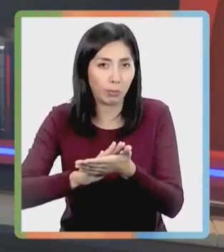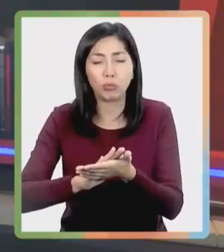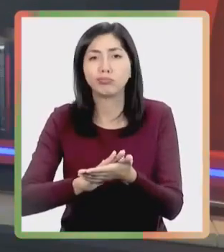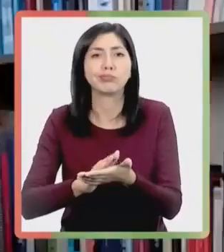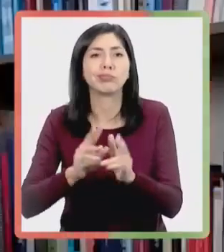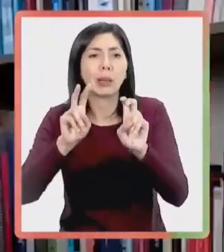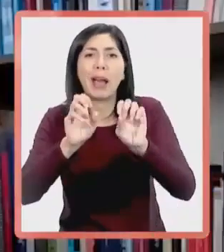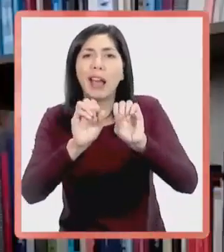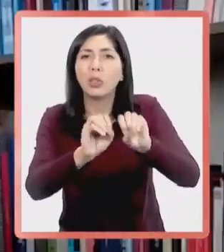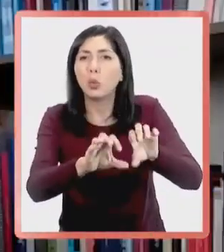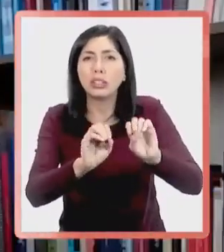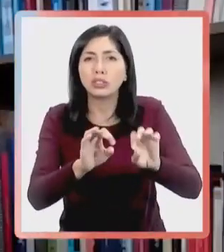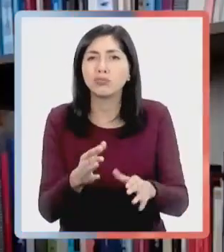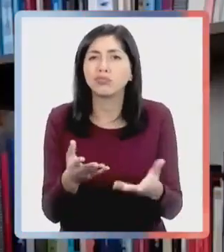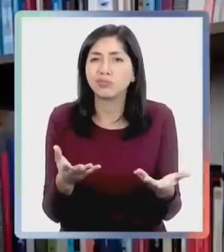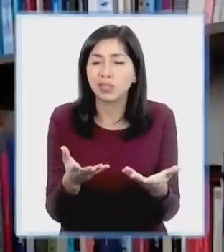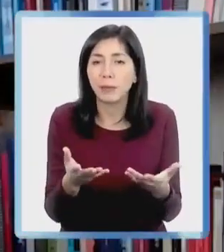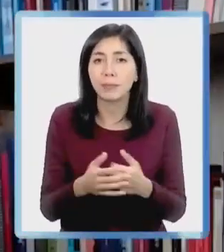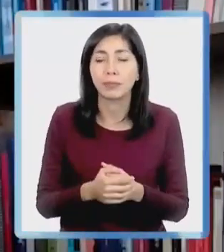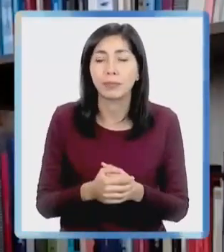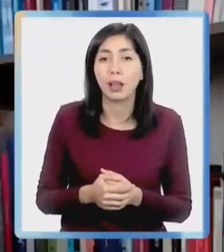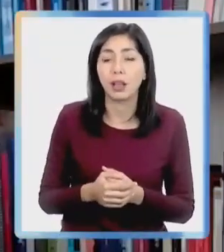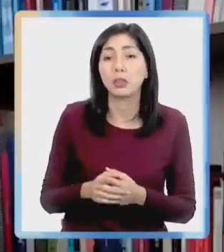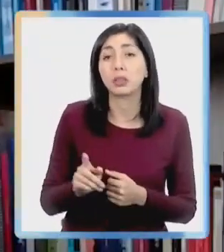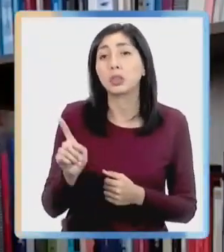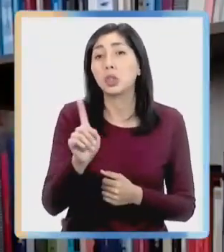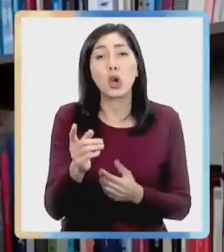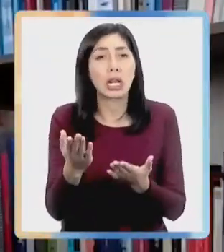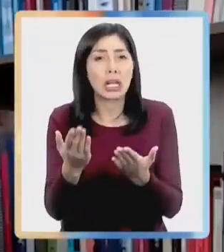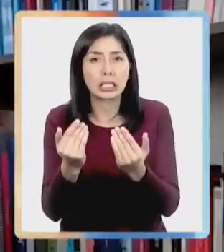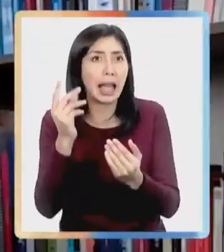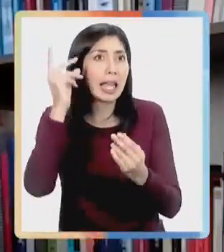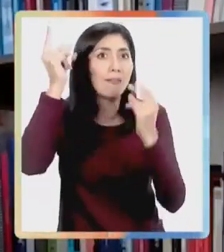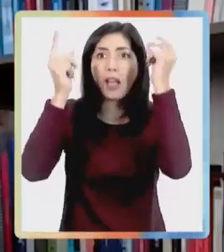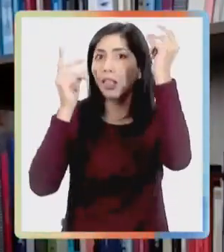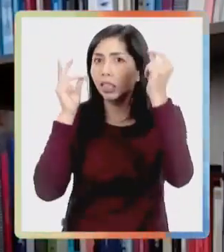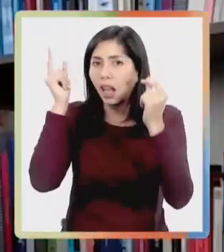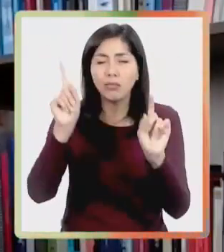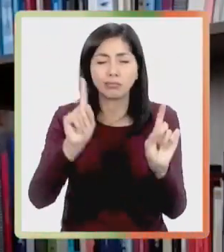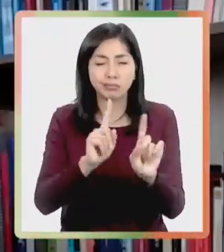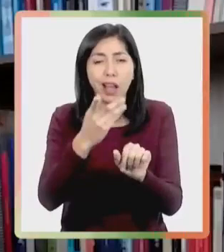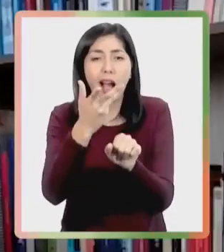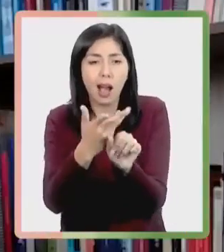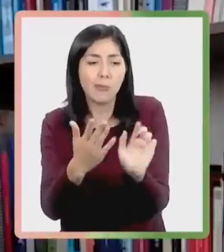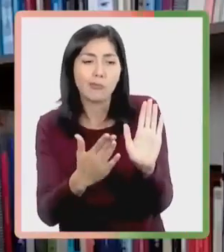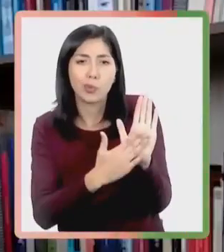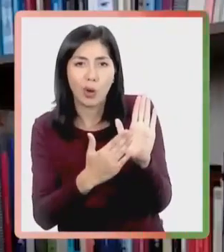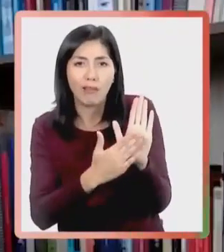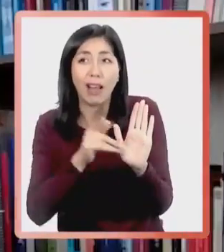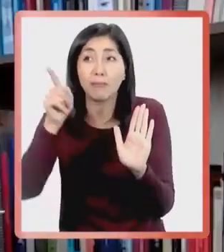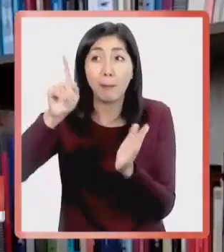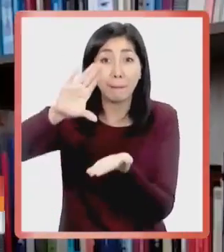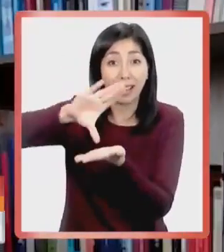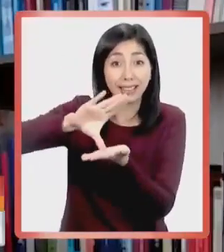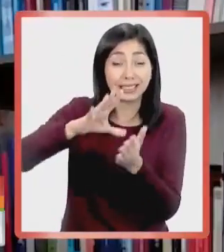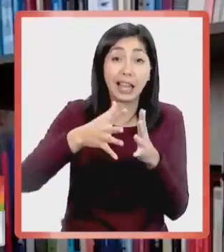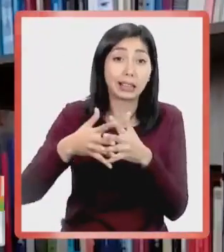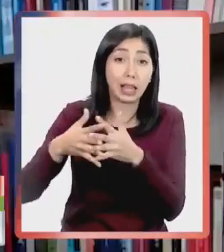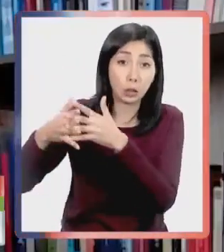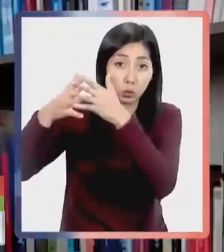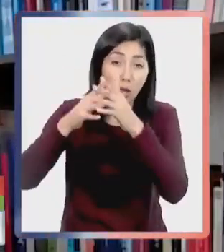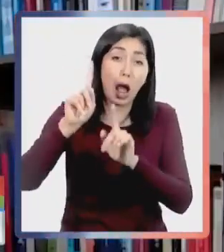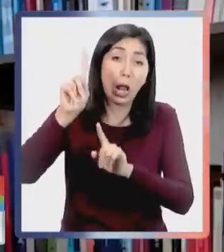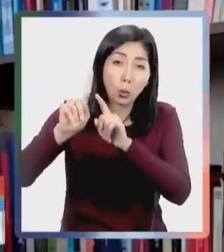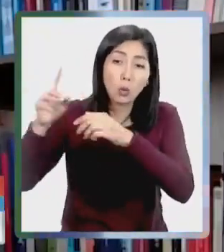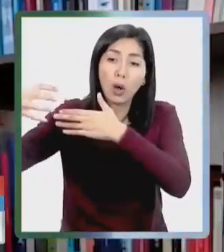niños y niñas? Mira, la verdad es que no es necesario inventar la pólvora, hay suficiente evidencia que viene principalmente de Estados Unidos, de algunos